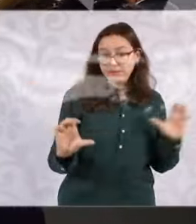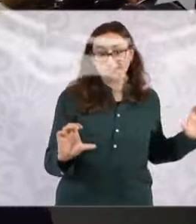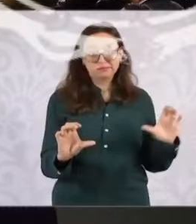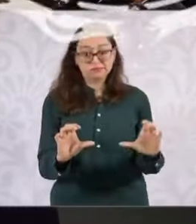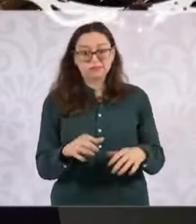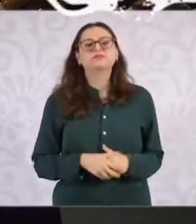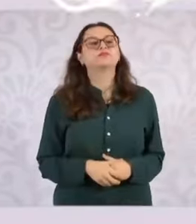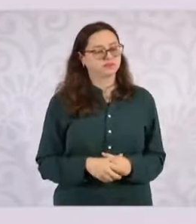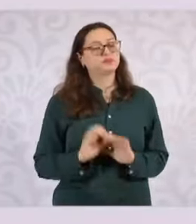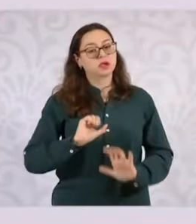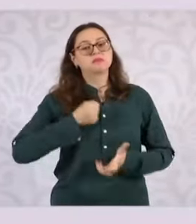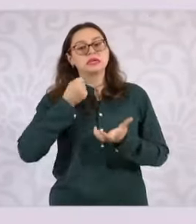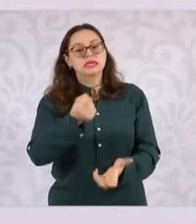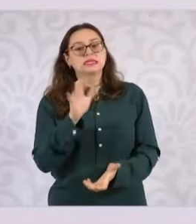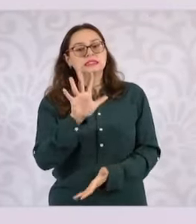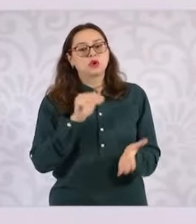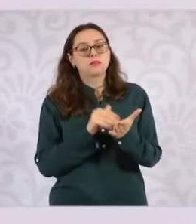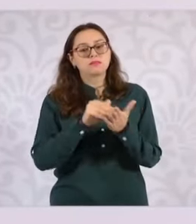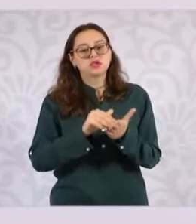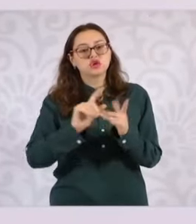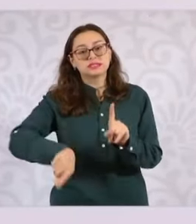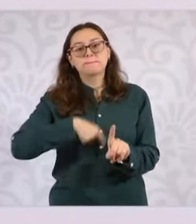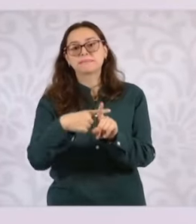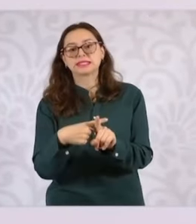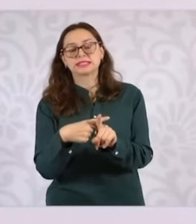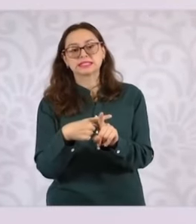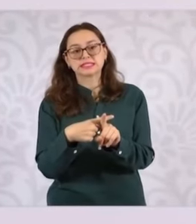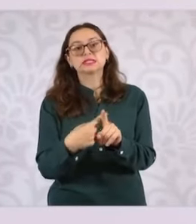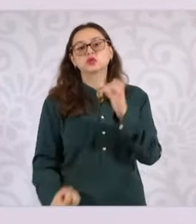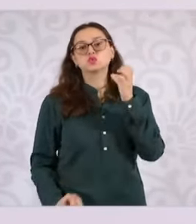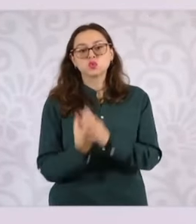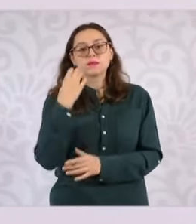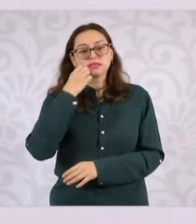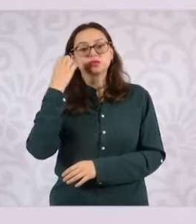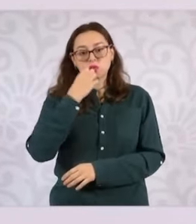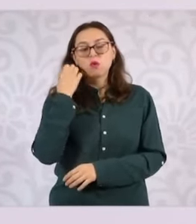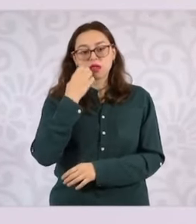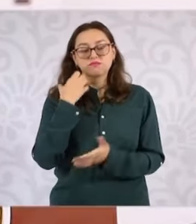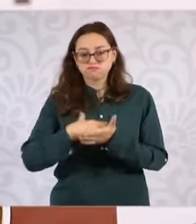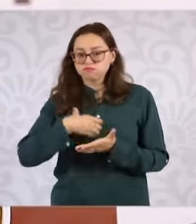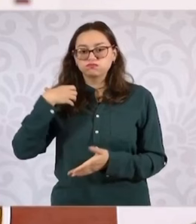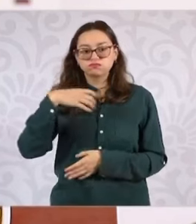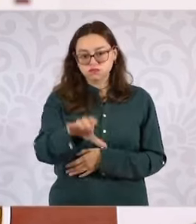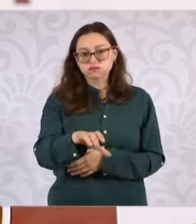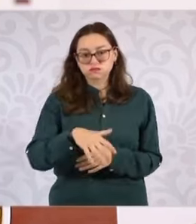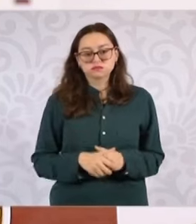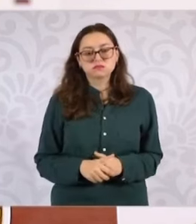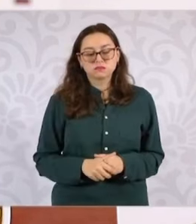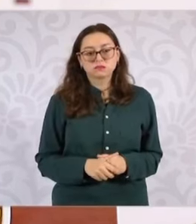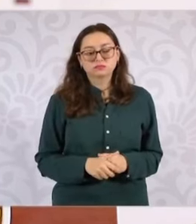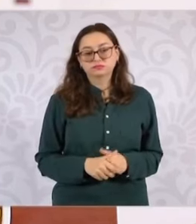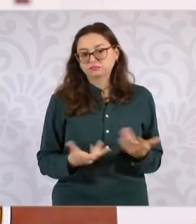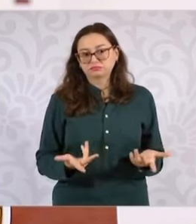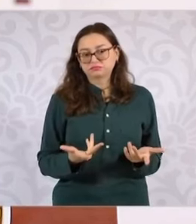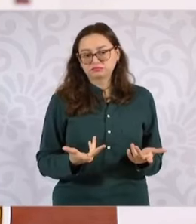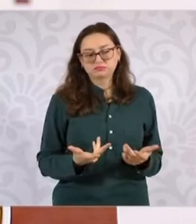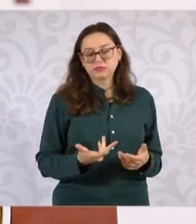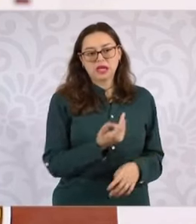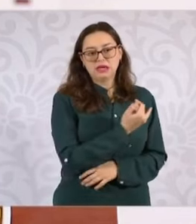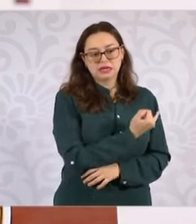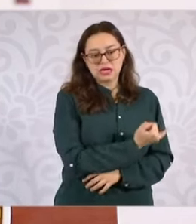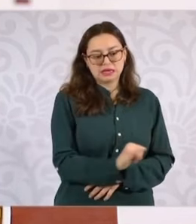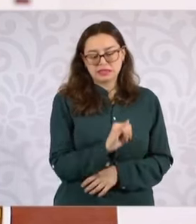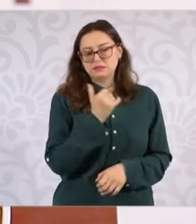Hay un presupuesto de alrededor de 5 mil millones de pesos adicionales para las nuevas escuelas, incluida desde la básica hasta media